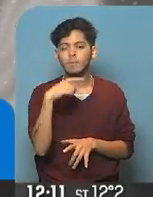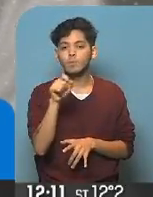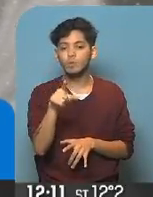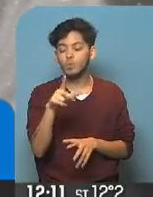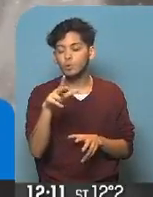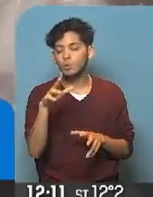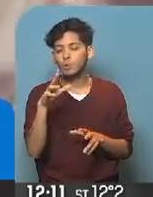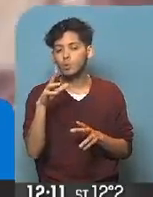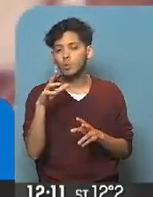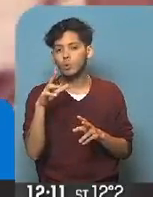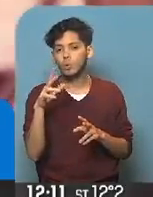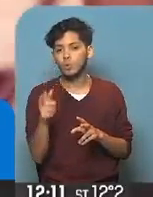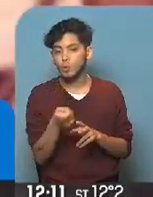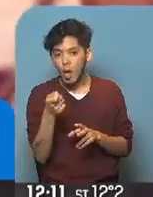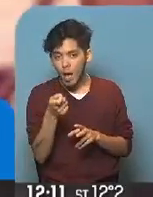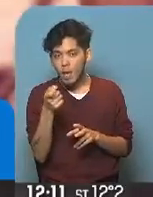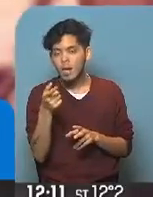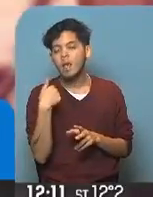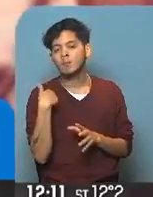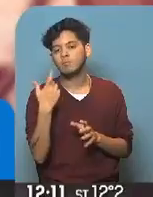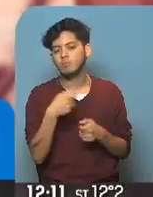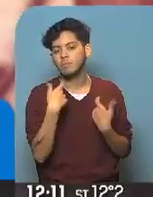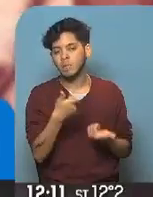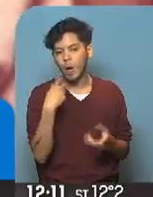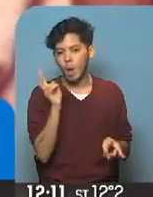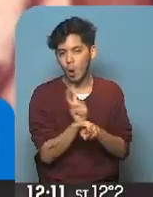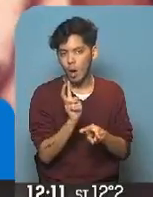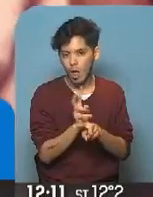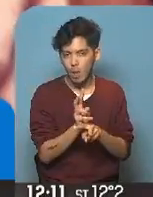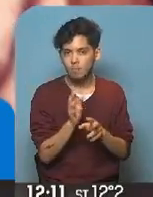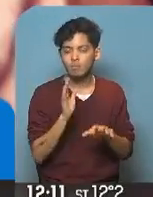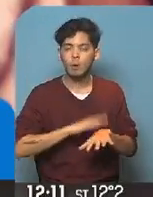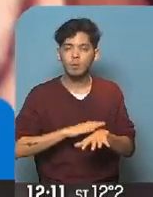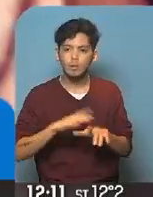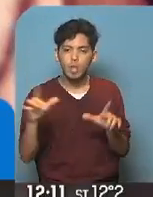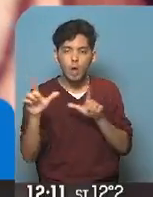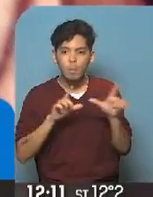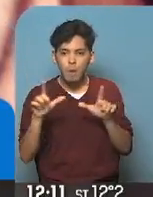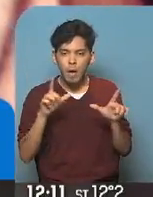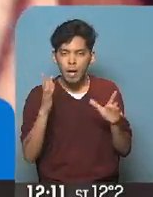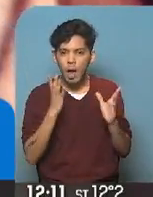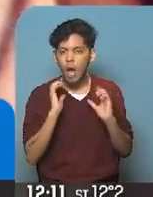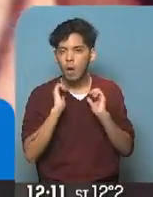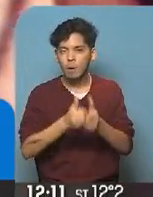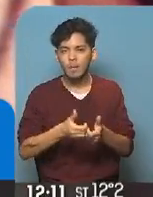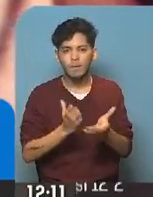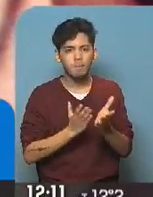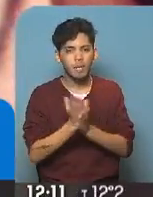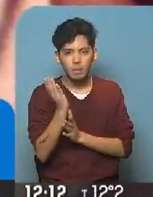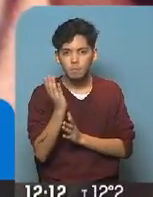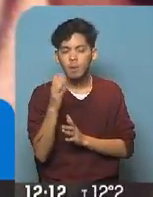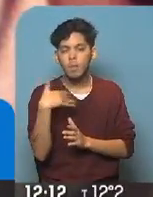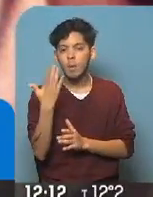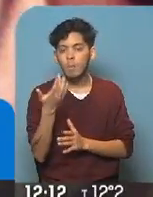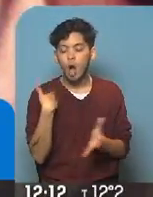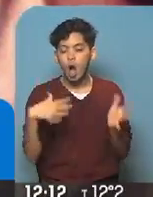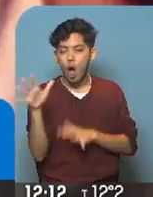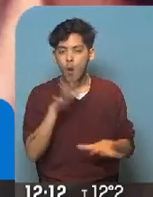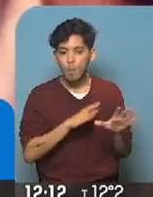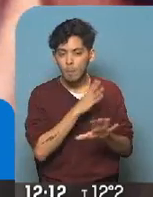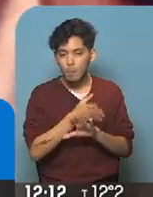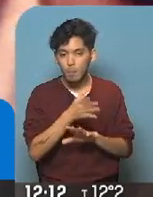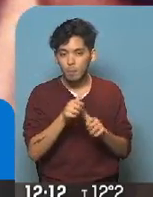la dejaba a su cuidado. Momentos e imágenes que la acompañarían toda su vida, después de aquel operativo del 24 de